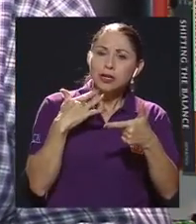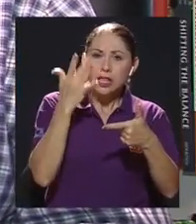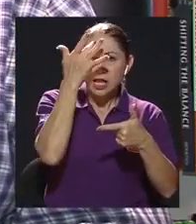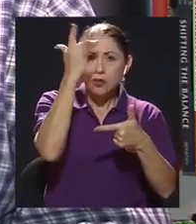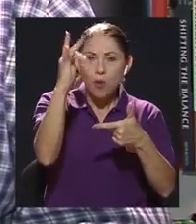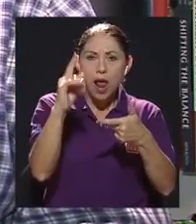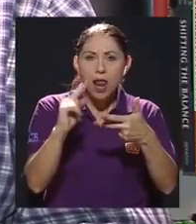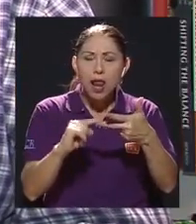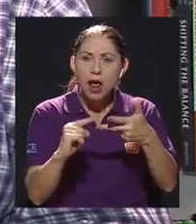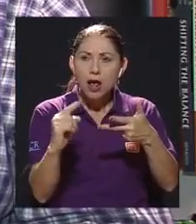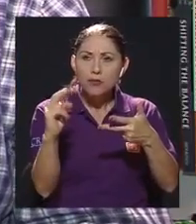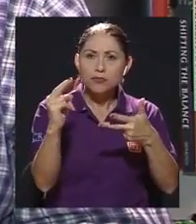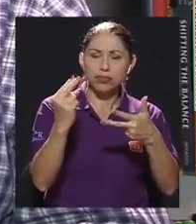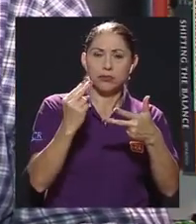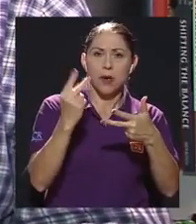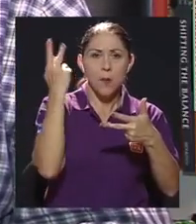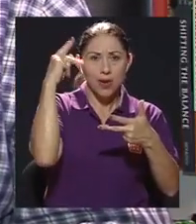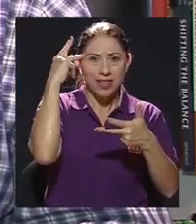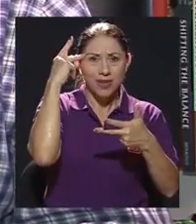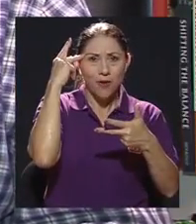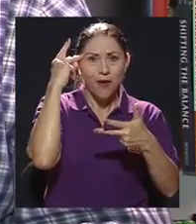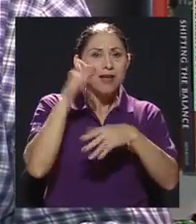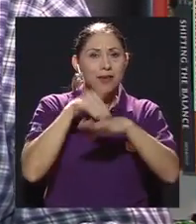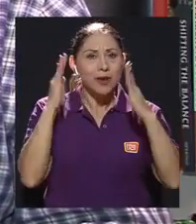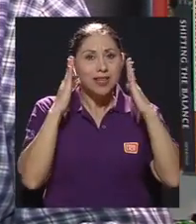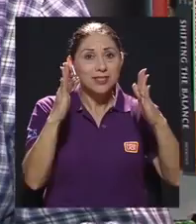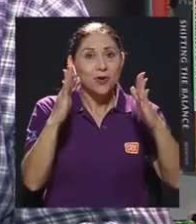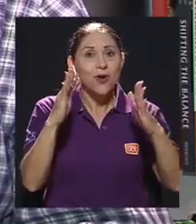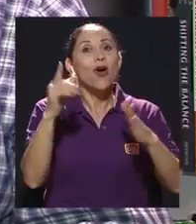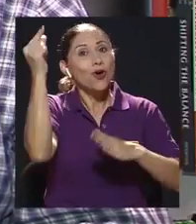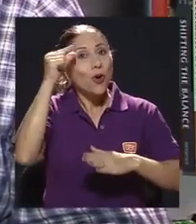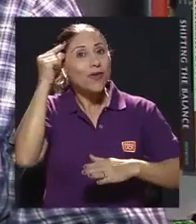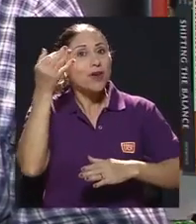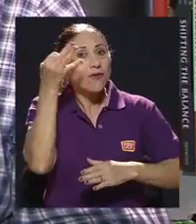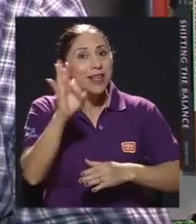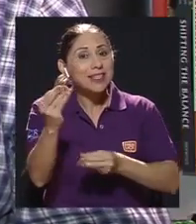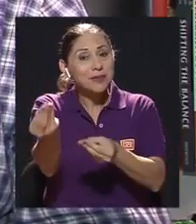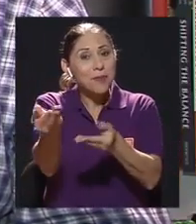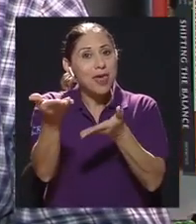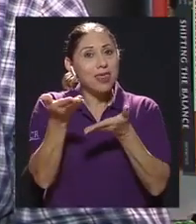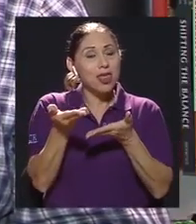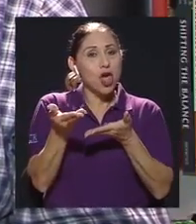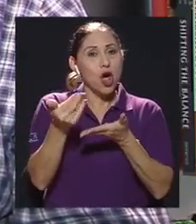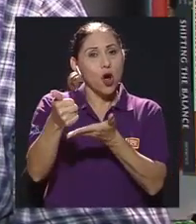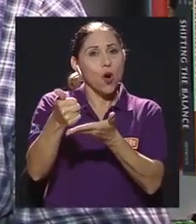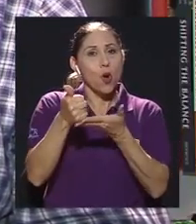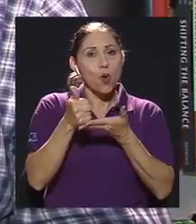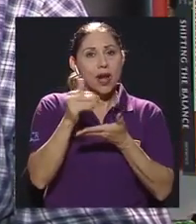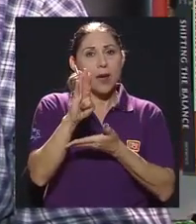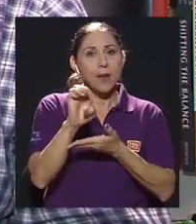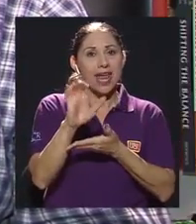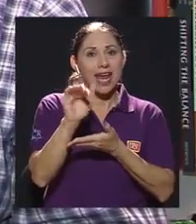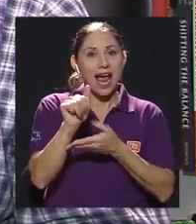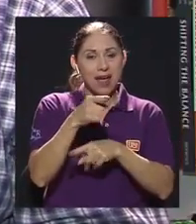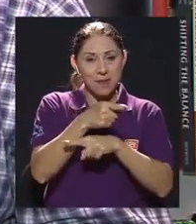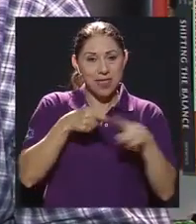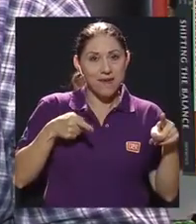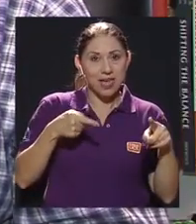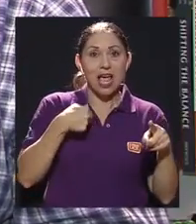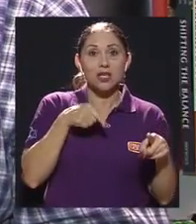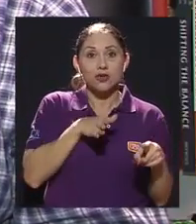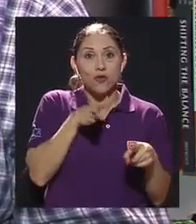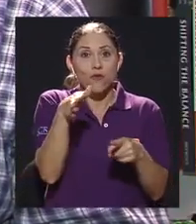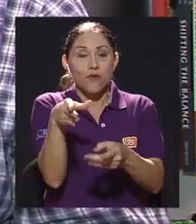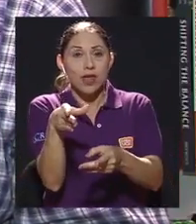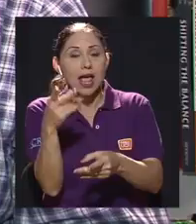la atención y obtuve una beca del gobierno francés. Con esa beca, que era media beca, me fui a ver al director de la